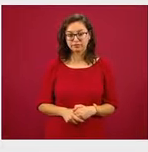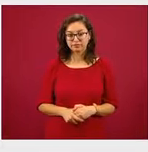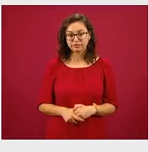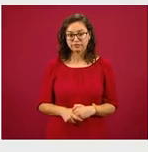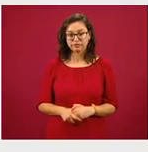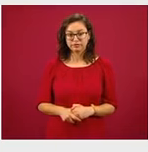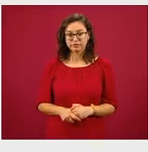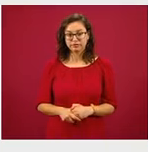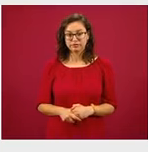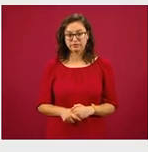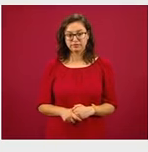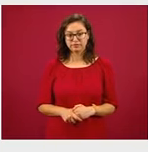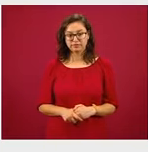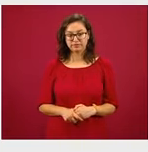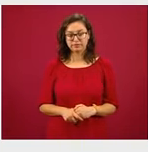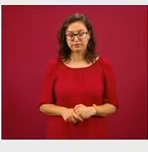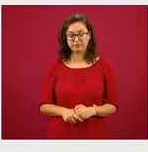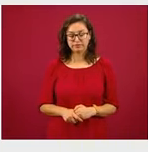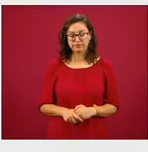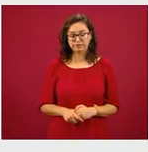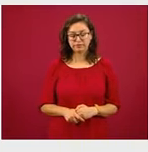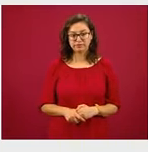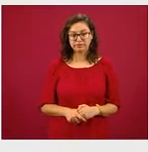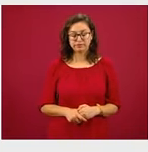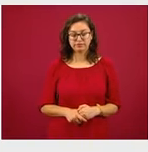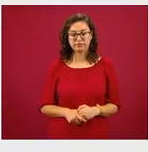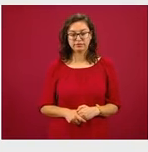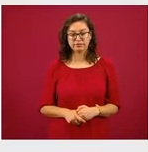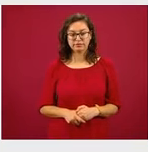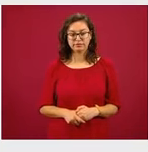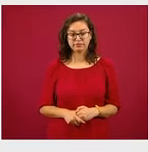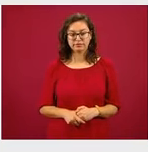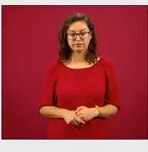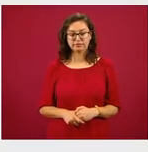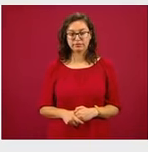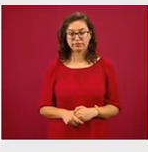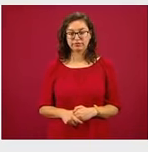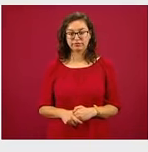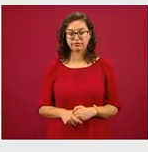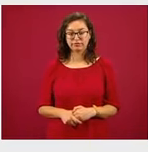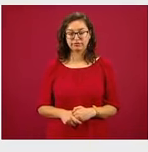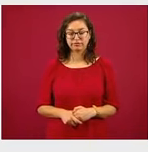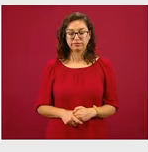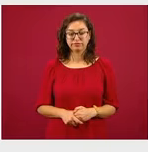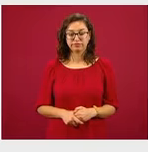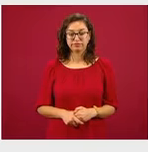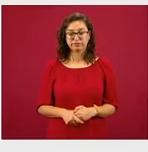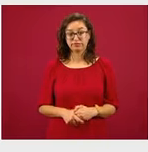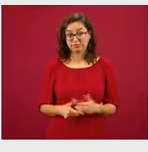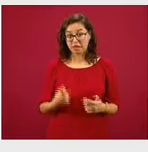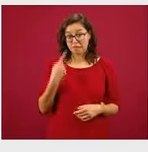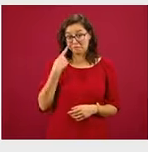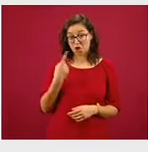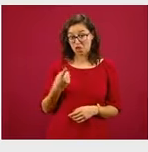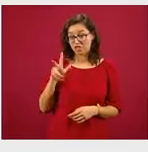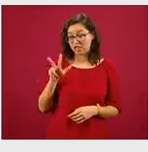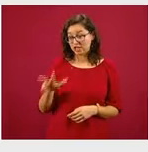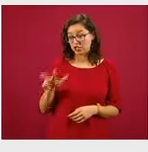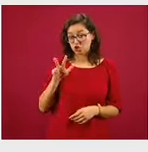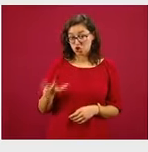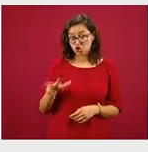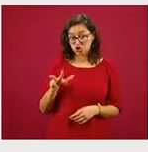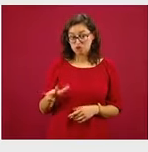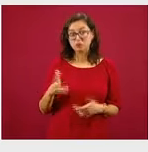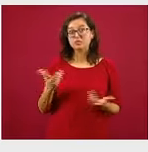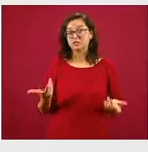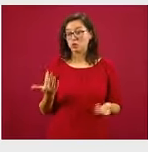una dispersión importante, prácticamente para la semana 18 ya el 85% de los municipios tiene al menos